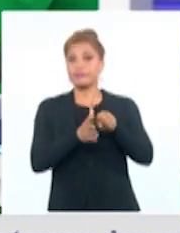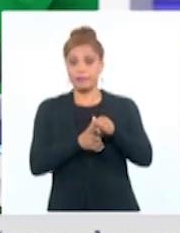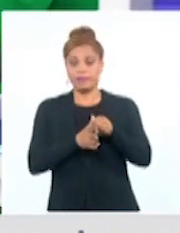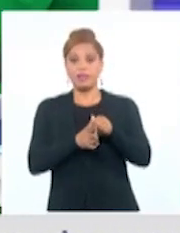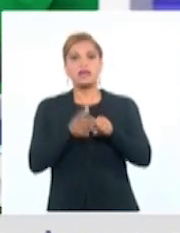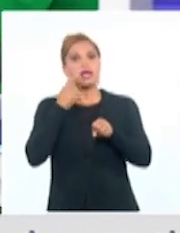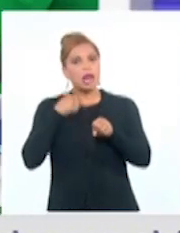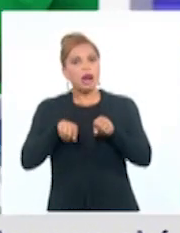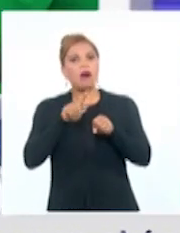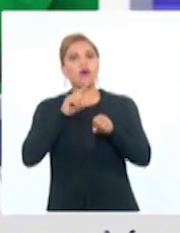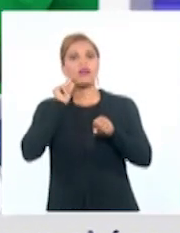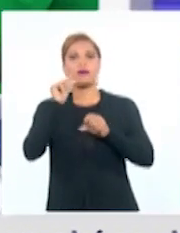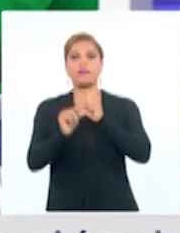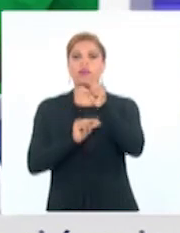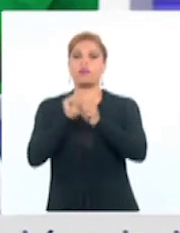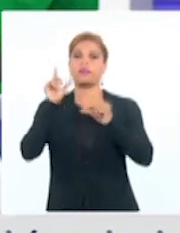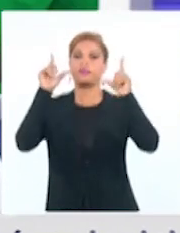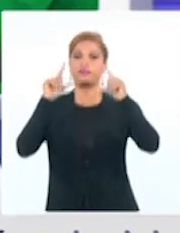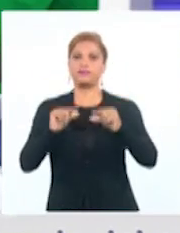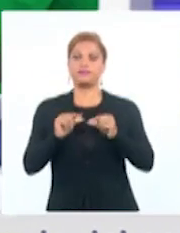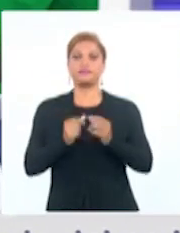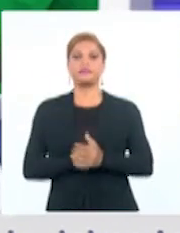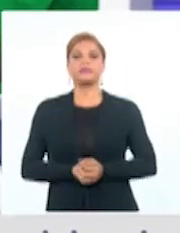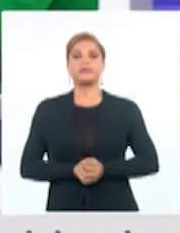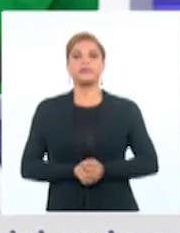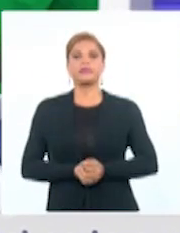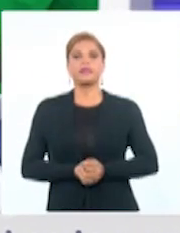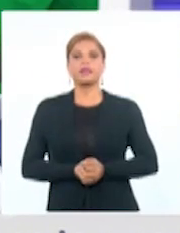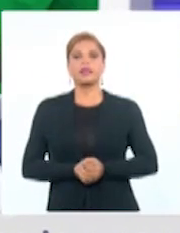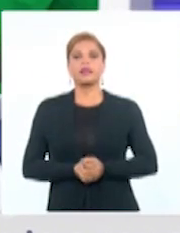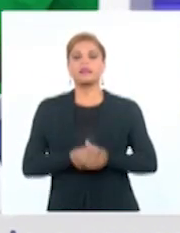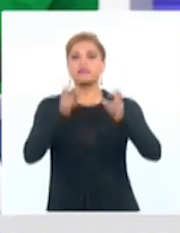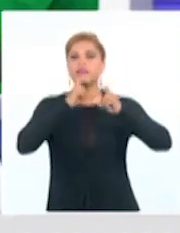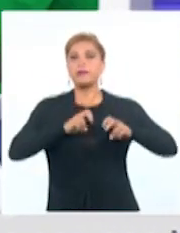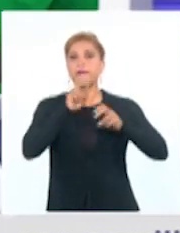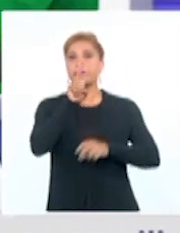ido disminuyendo. Pues yo decía que se procesaron